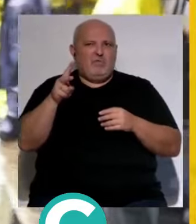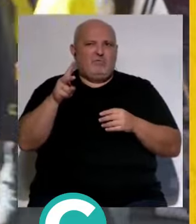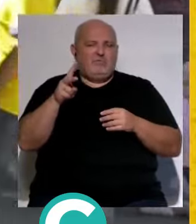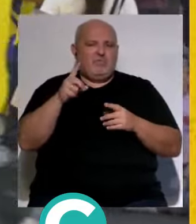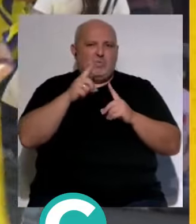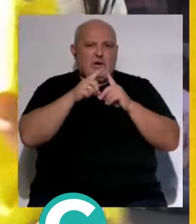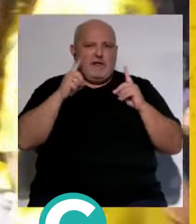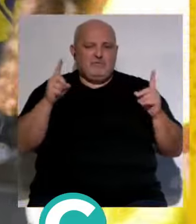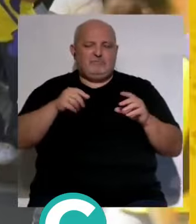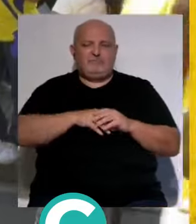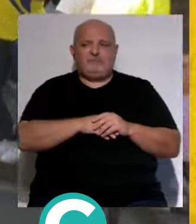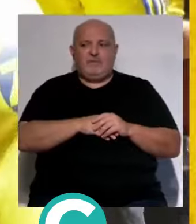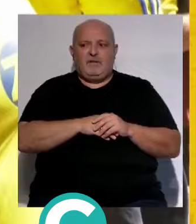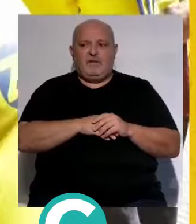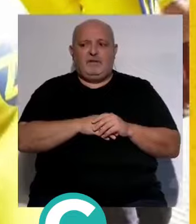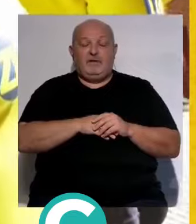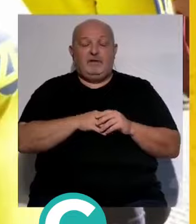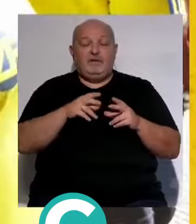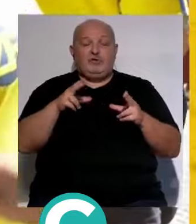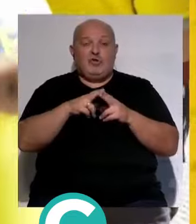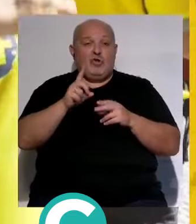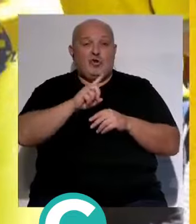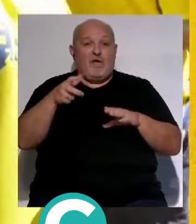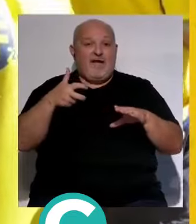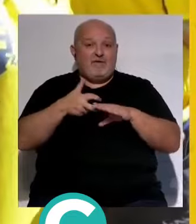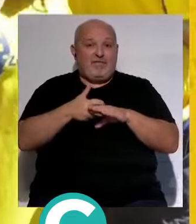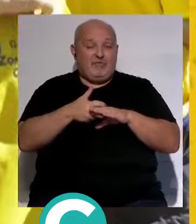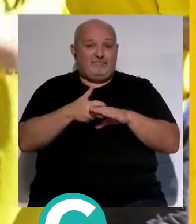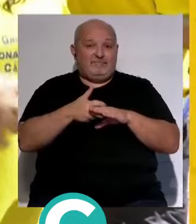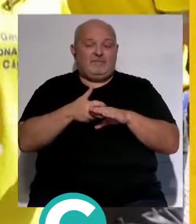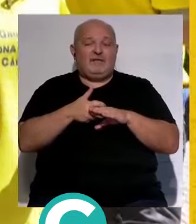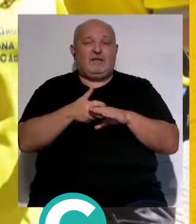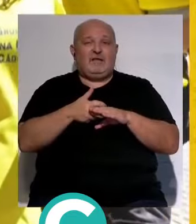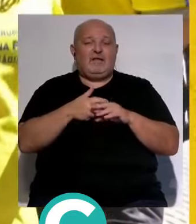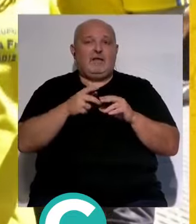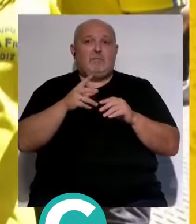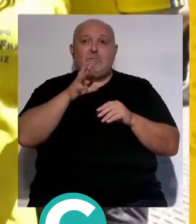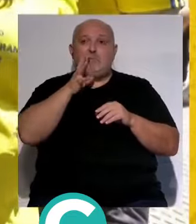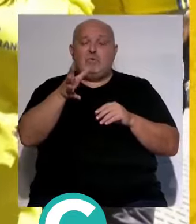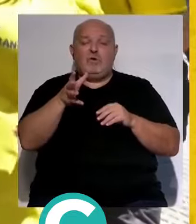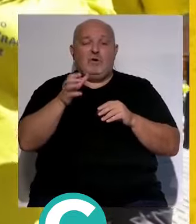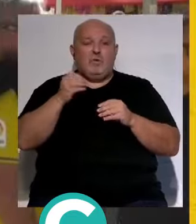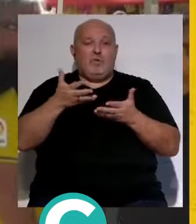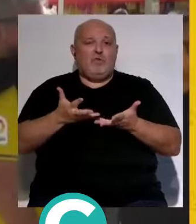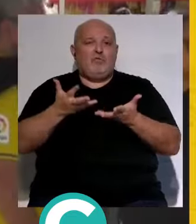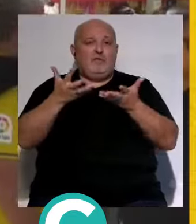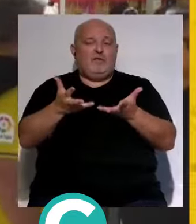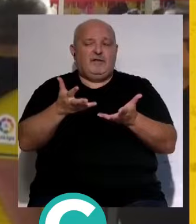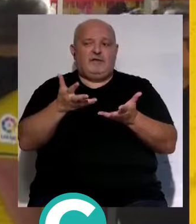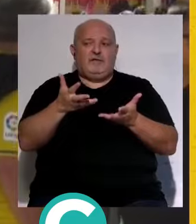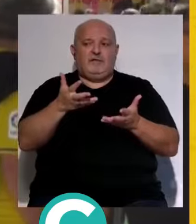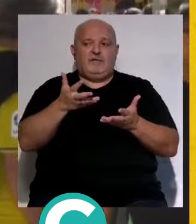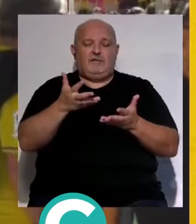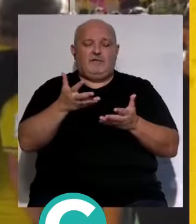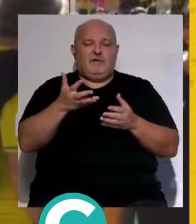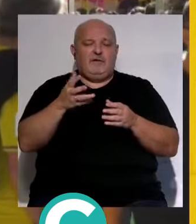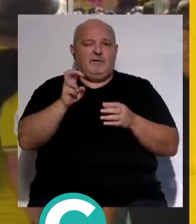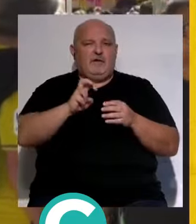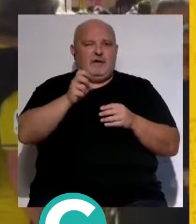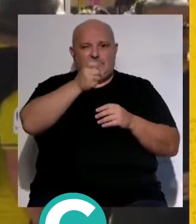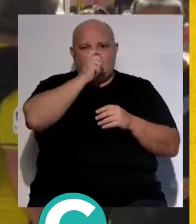del año. Esos socios no abonados se ven en una circunstancia ahora ventajosa, porque el club les está ofreciendo, unificando